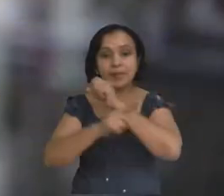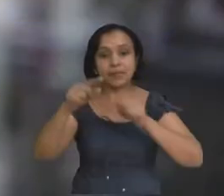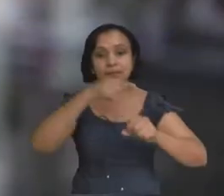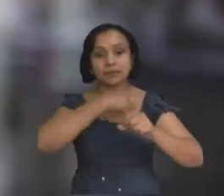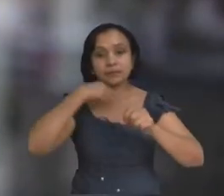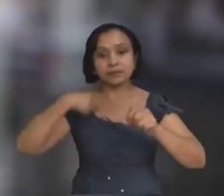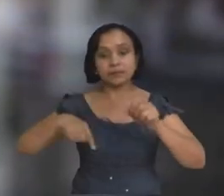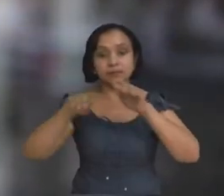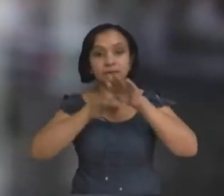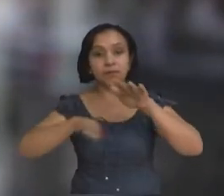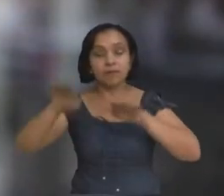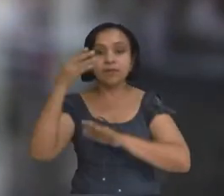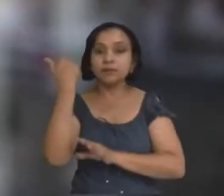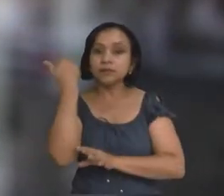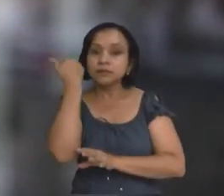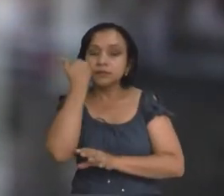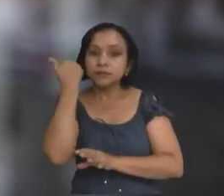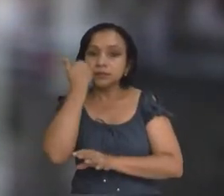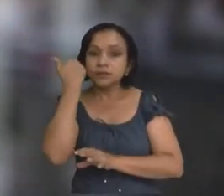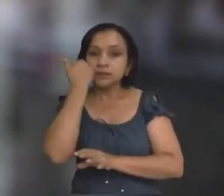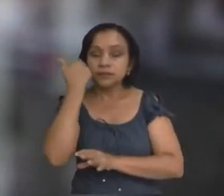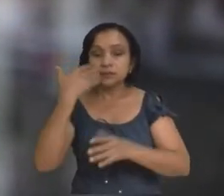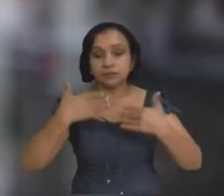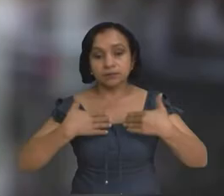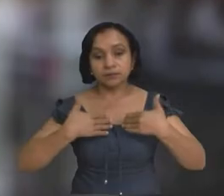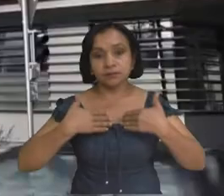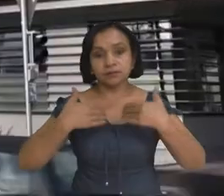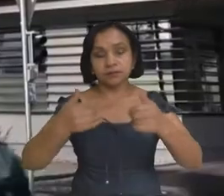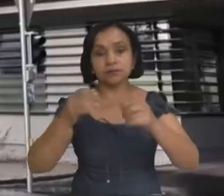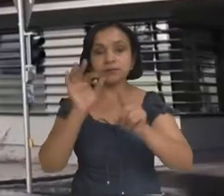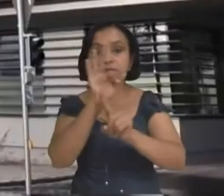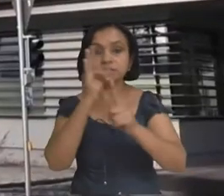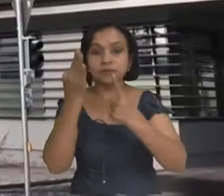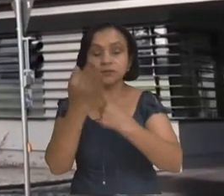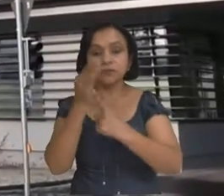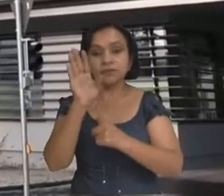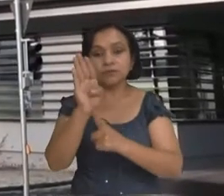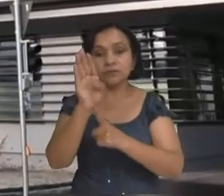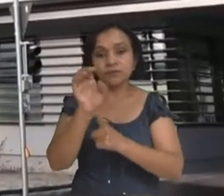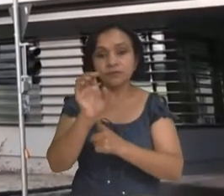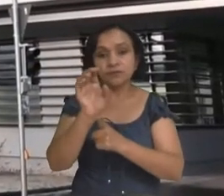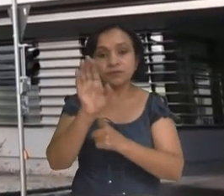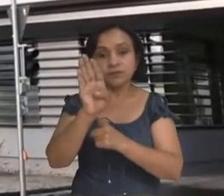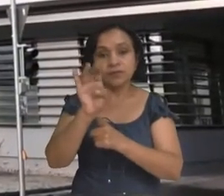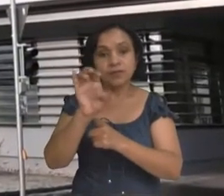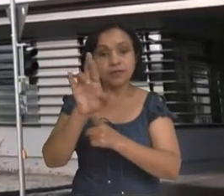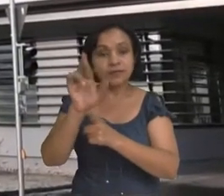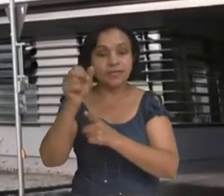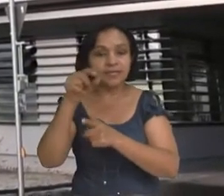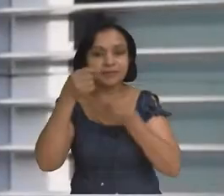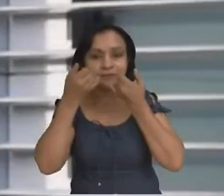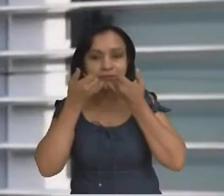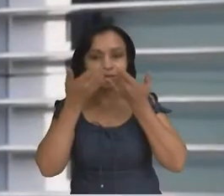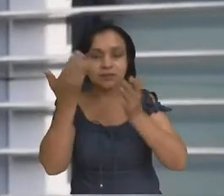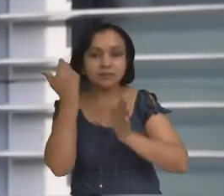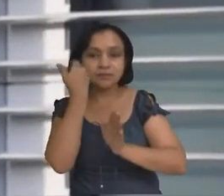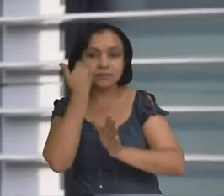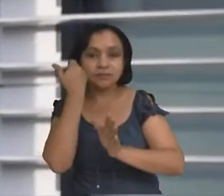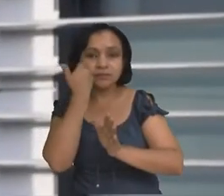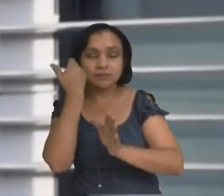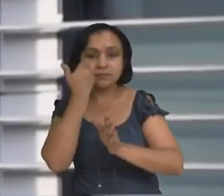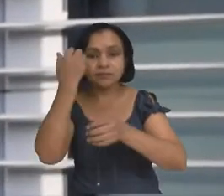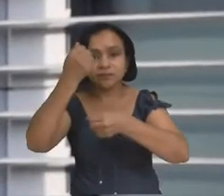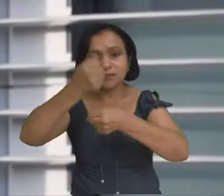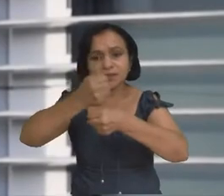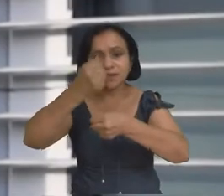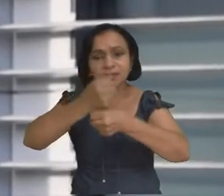más afectados. El Departamento de Sanidad del Estado Federado de Baviera informó los contagios. Y es que se trata de un trabajador